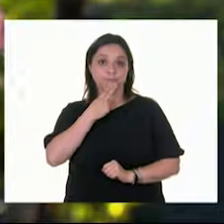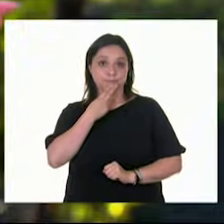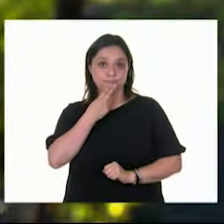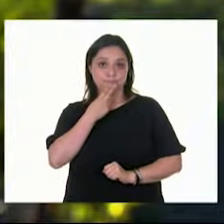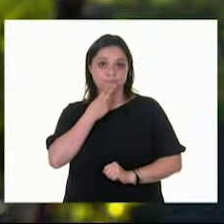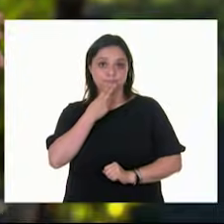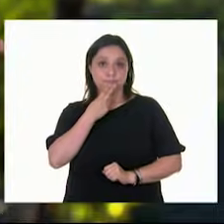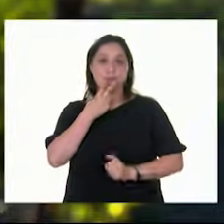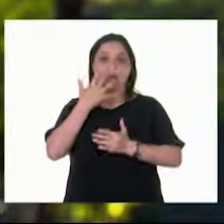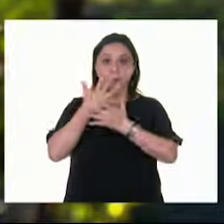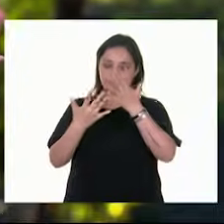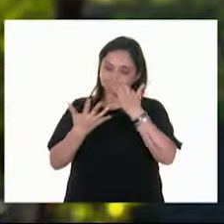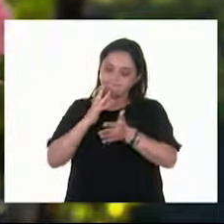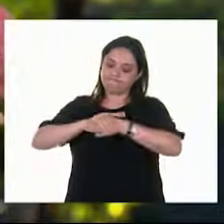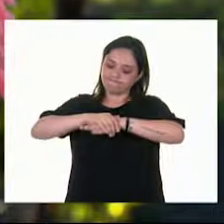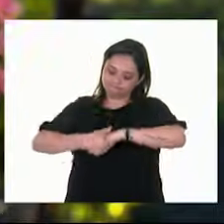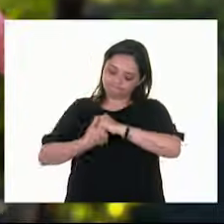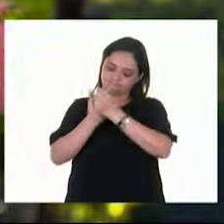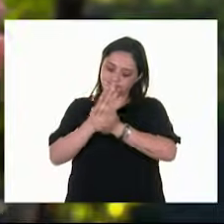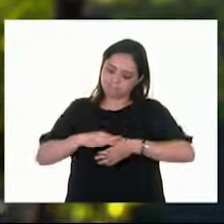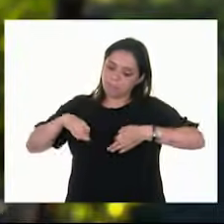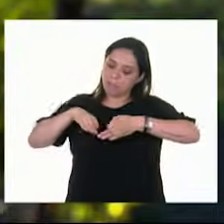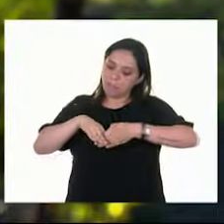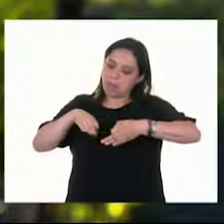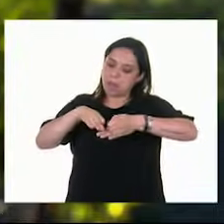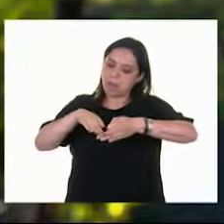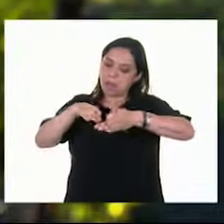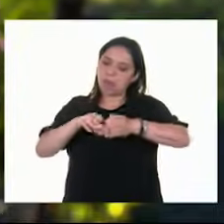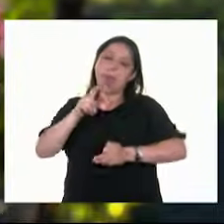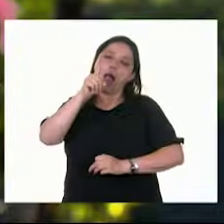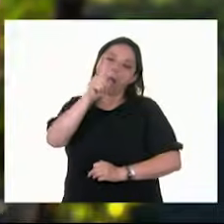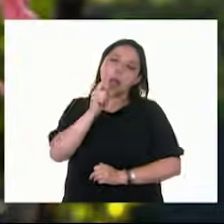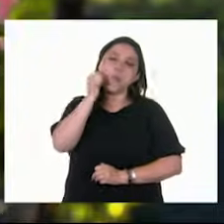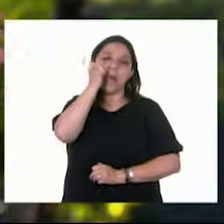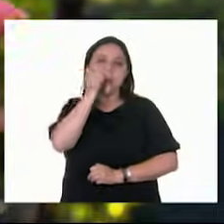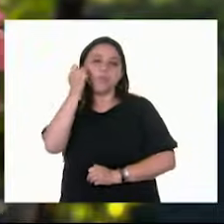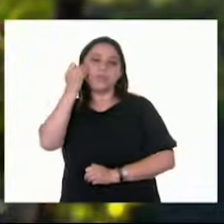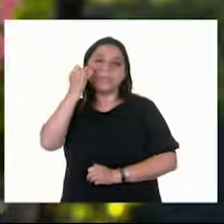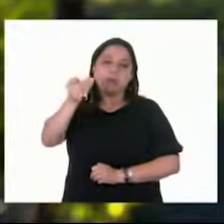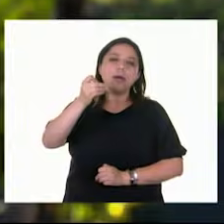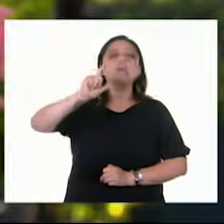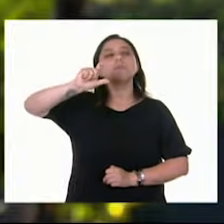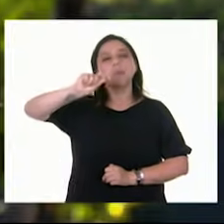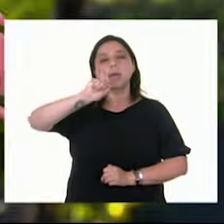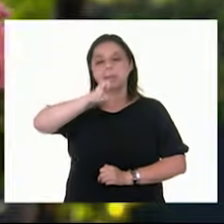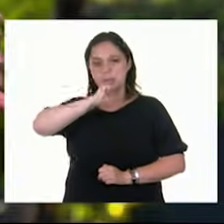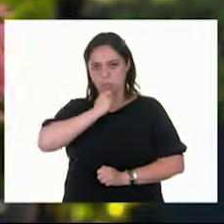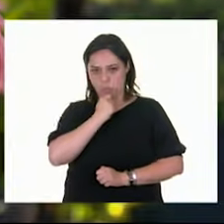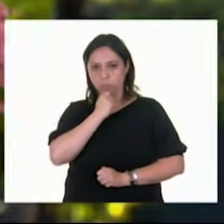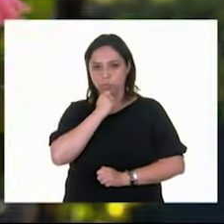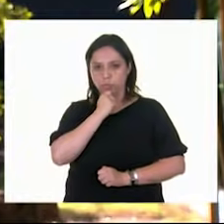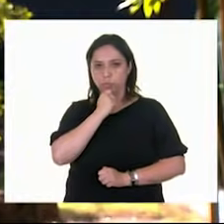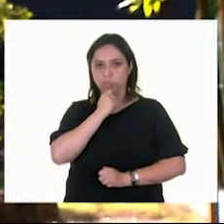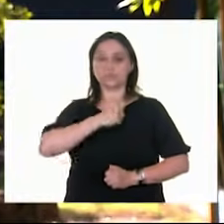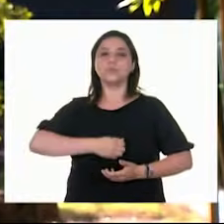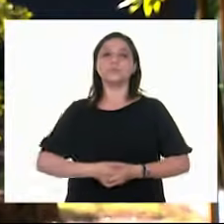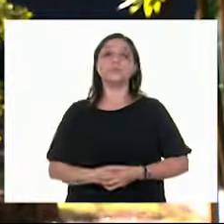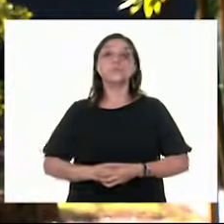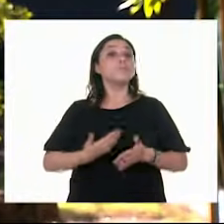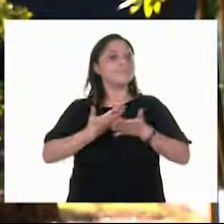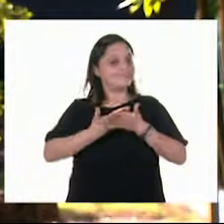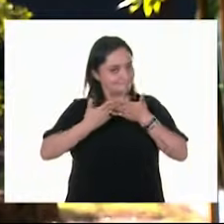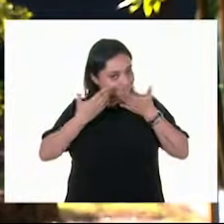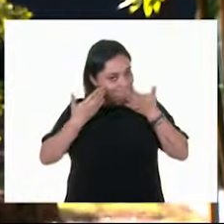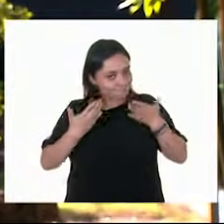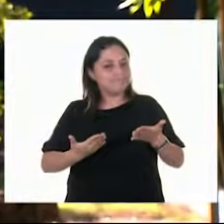cubrebocas. Lava tus manos frecuentemente con agua y con jabón por lo menos durante 20 segundos. Ahora